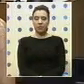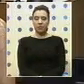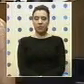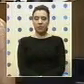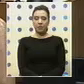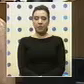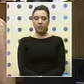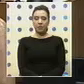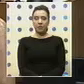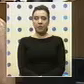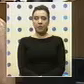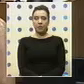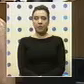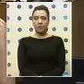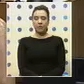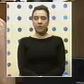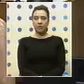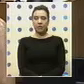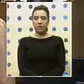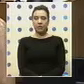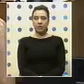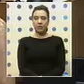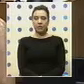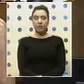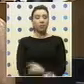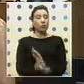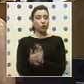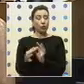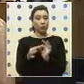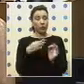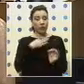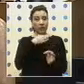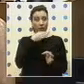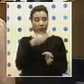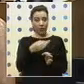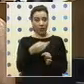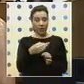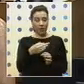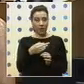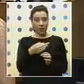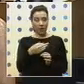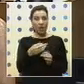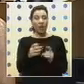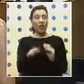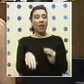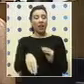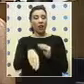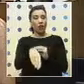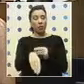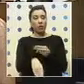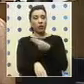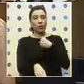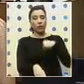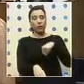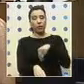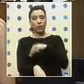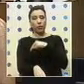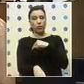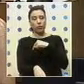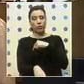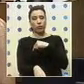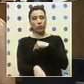Por estas razones, Presidente, y con estas recomendaciones, nosotros vamos a